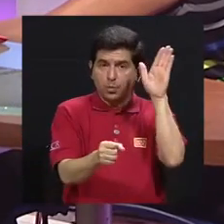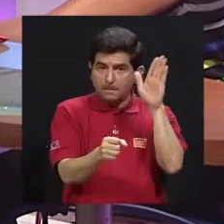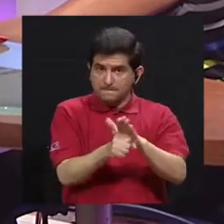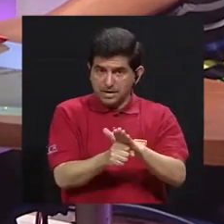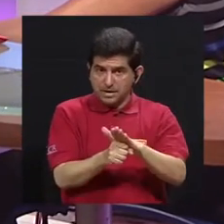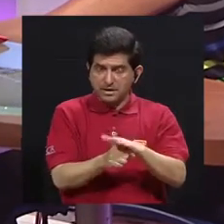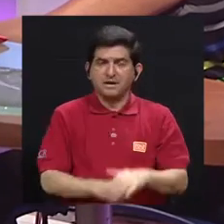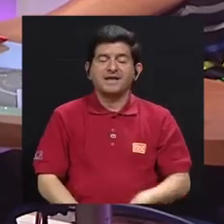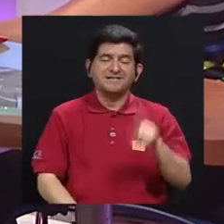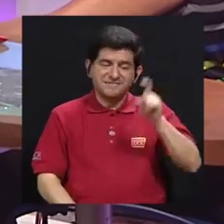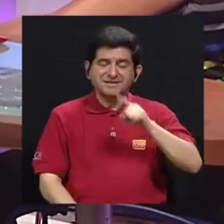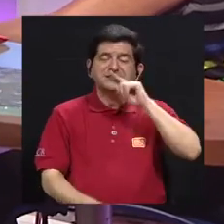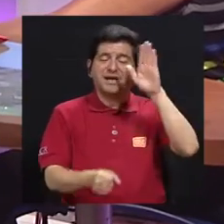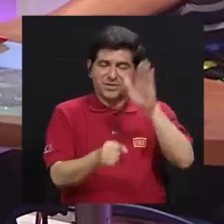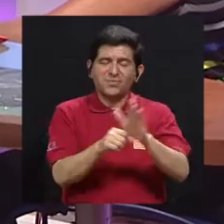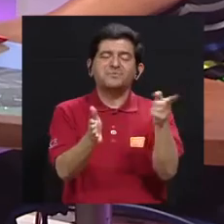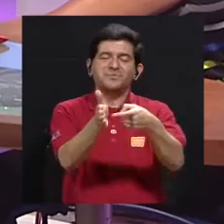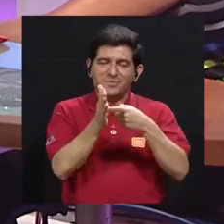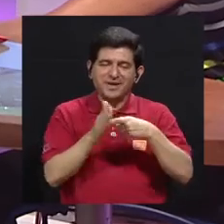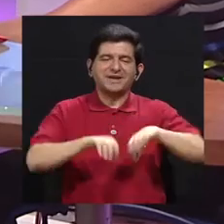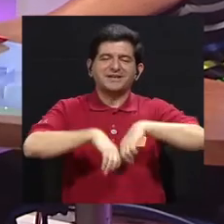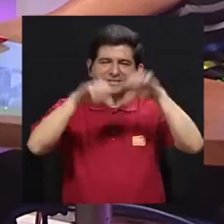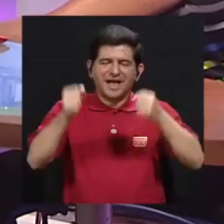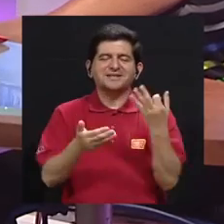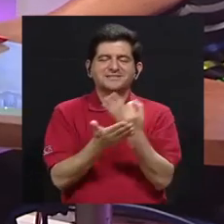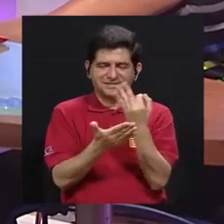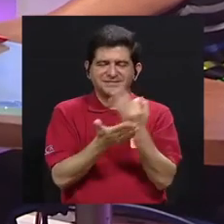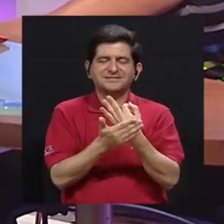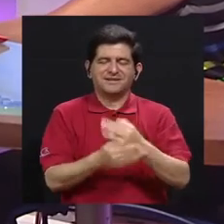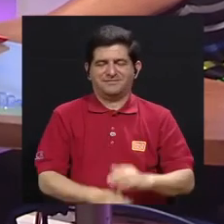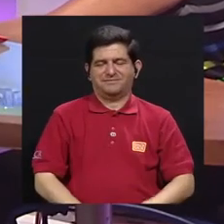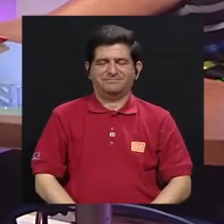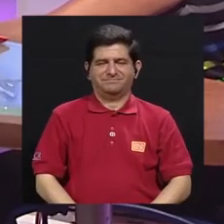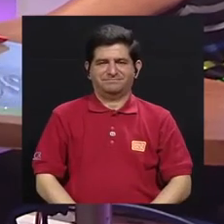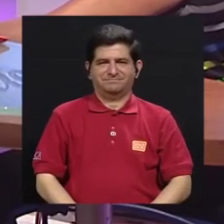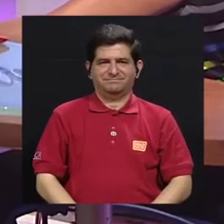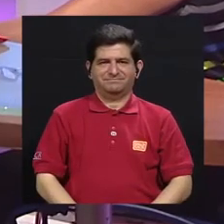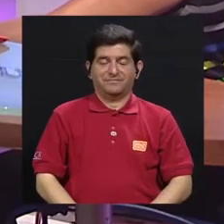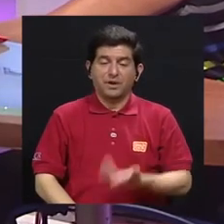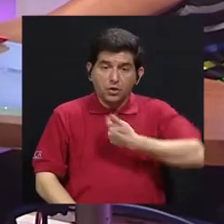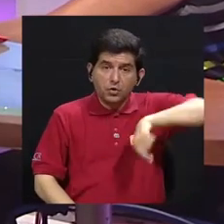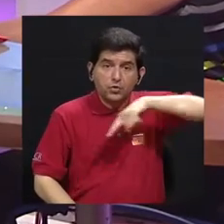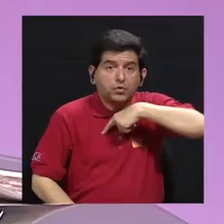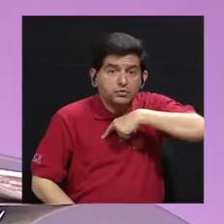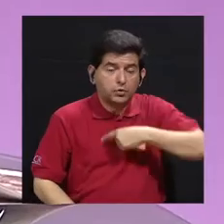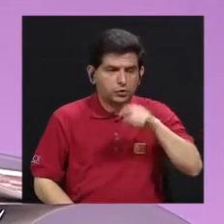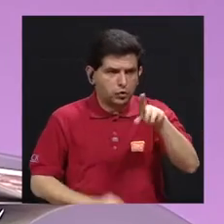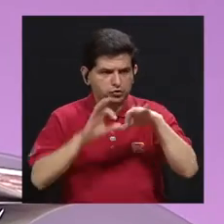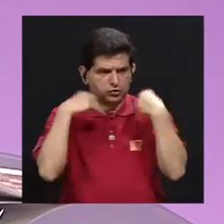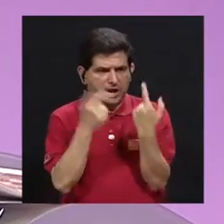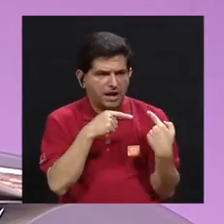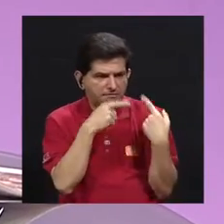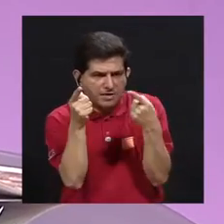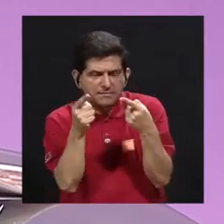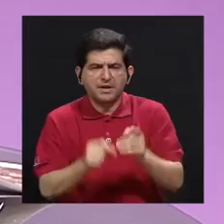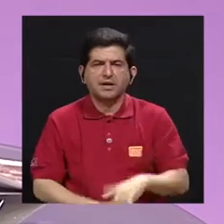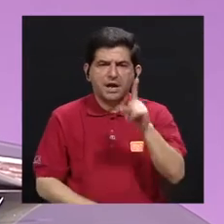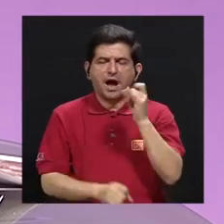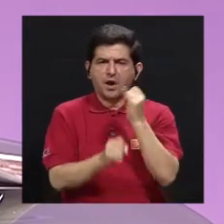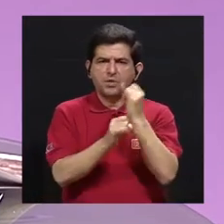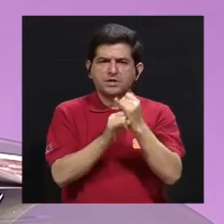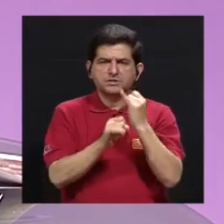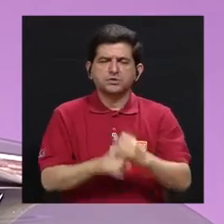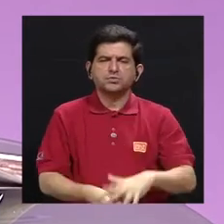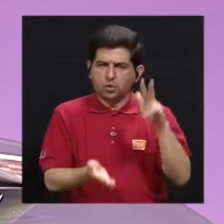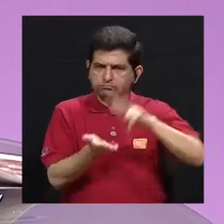cumplir porque tienen que cumplir con los requisitos del sistema financiero entonces nosotros llevamos a esas familias a una